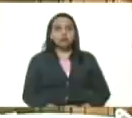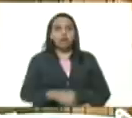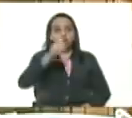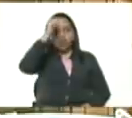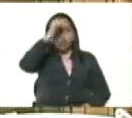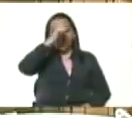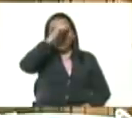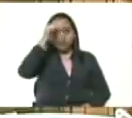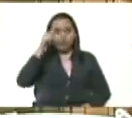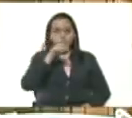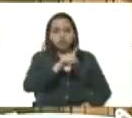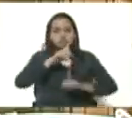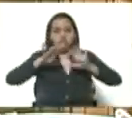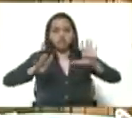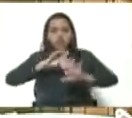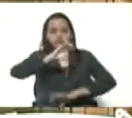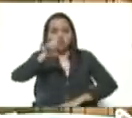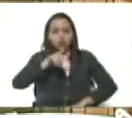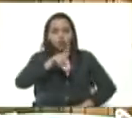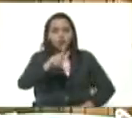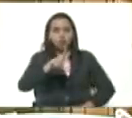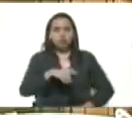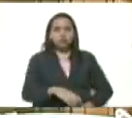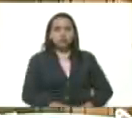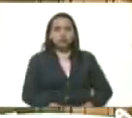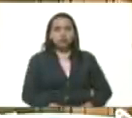domingo 19 de julio,